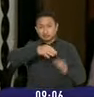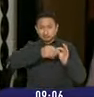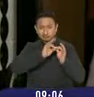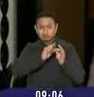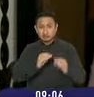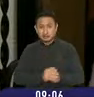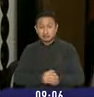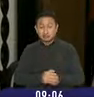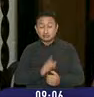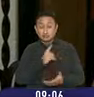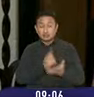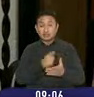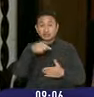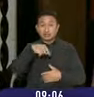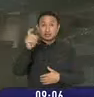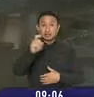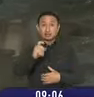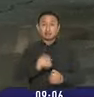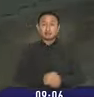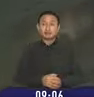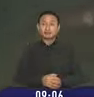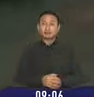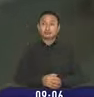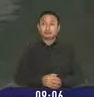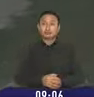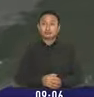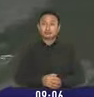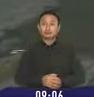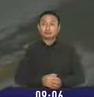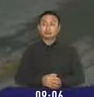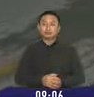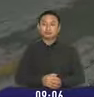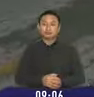porque la verdad que se necesita. En Quito informó Adriana Rojas.